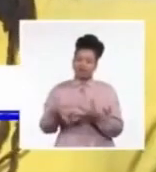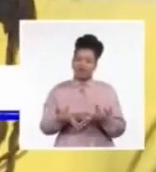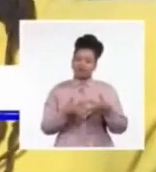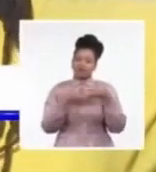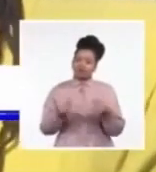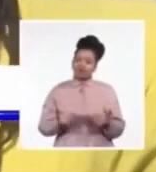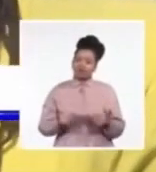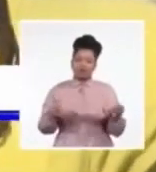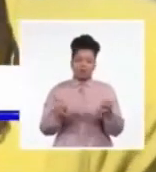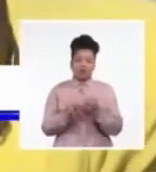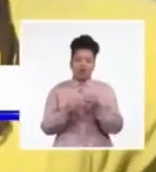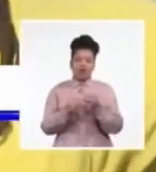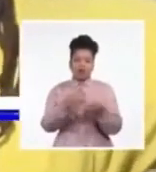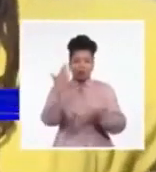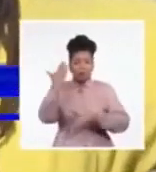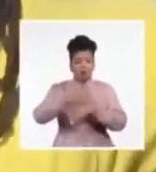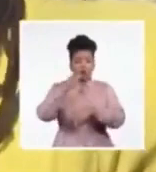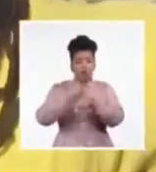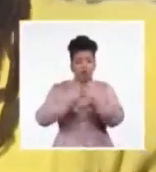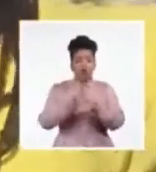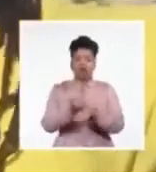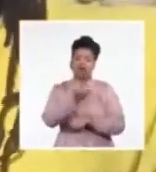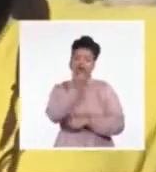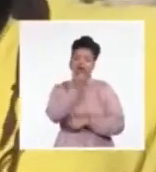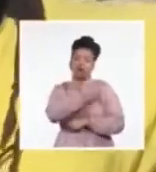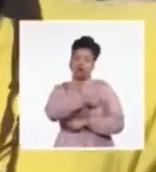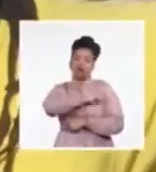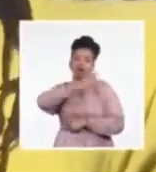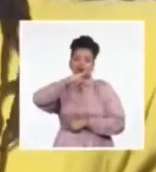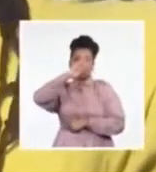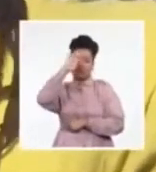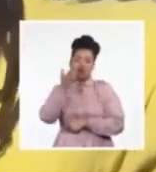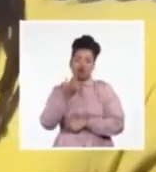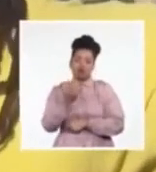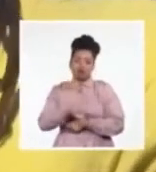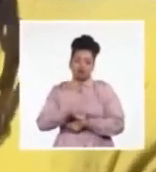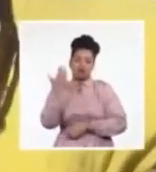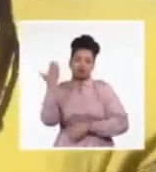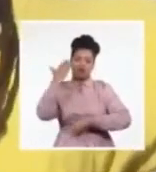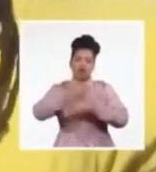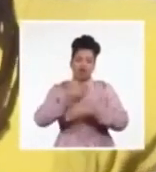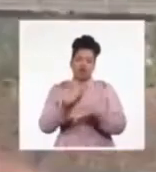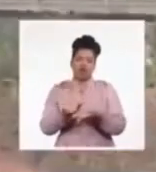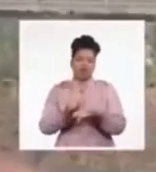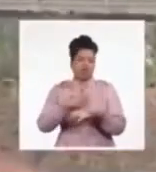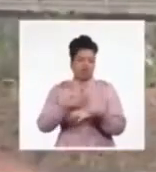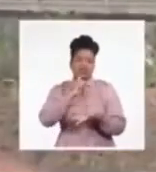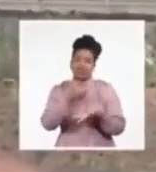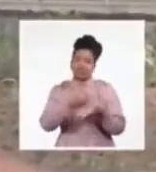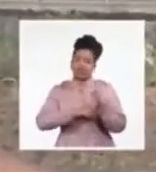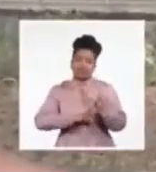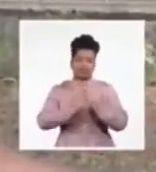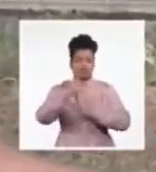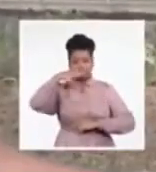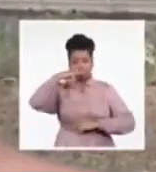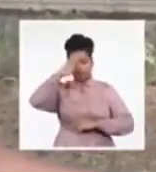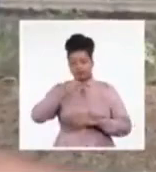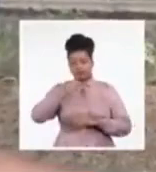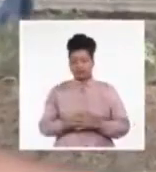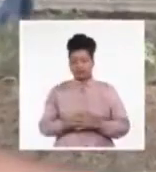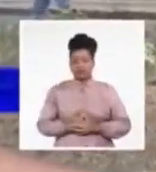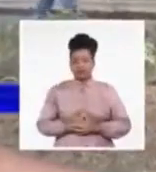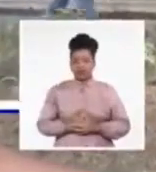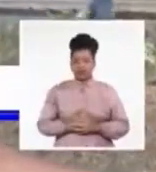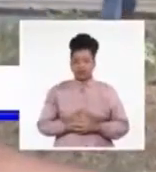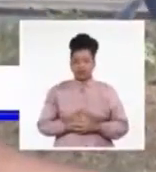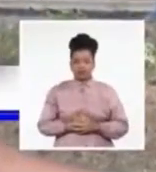militantes del Partido Comunista o de la Internacional Comunista Socialista, no sé cómo llamarla. Esta gente, yo no, la